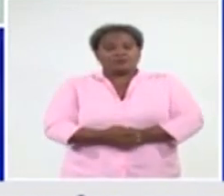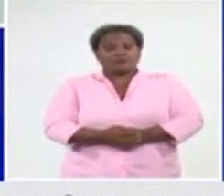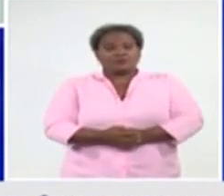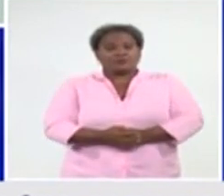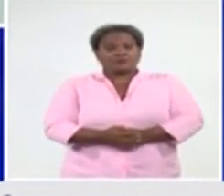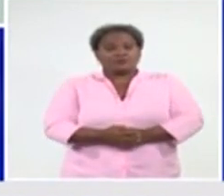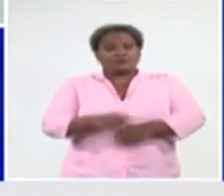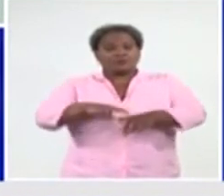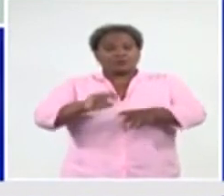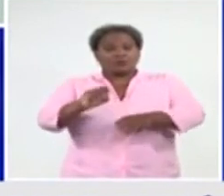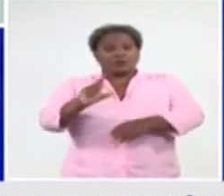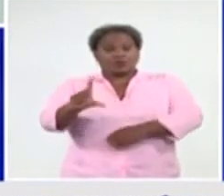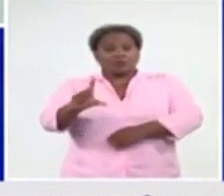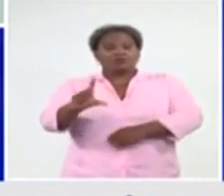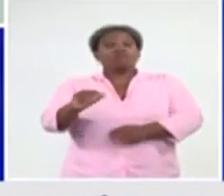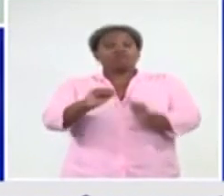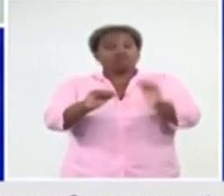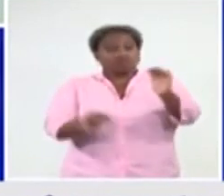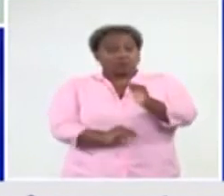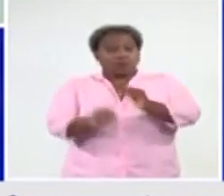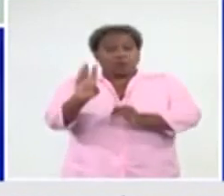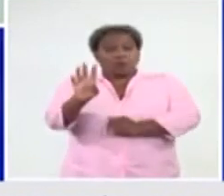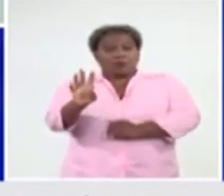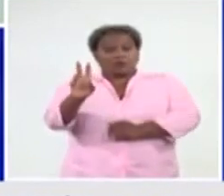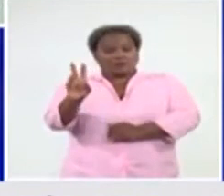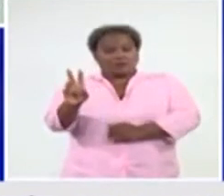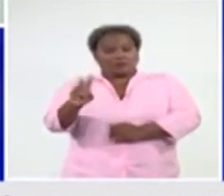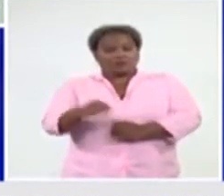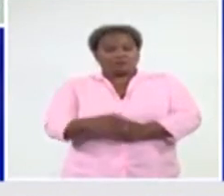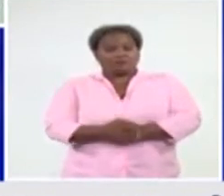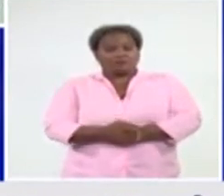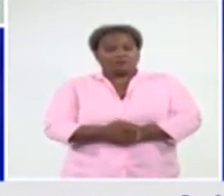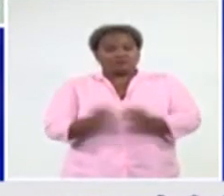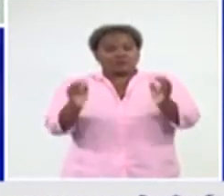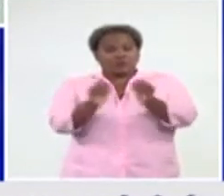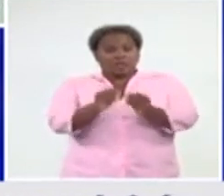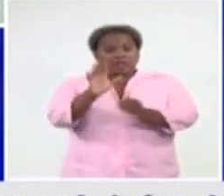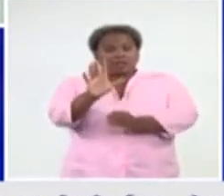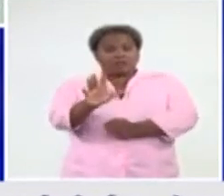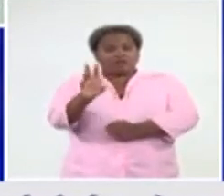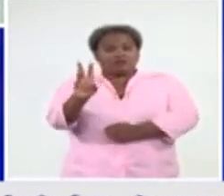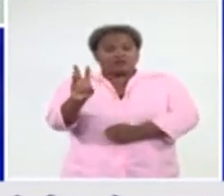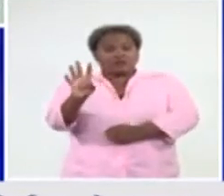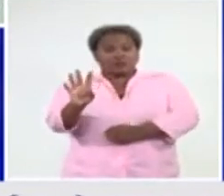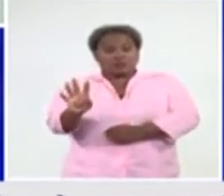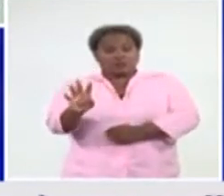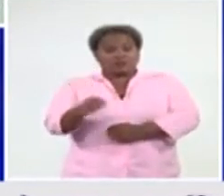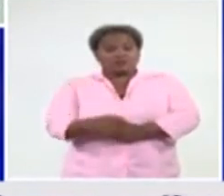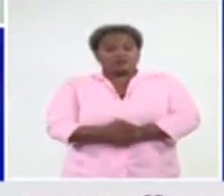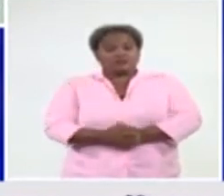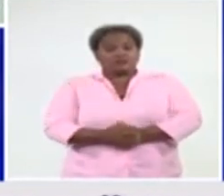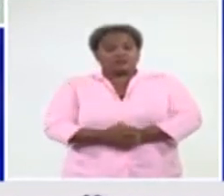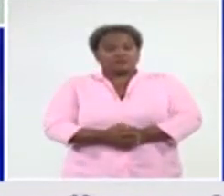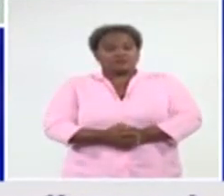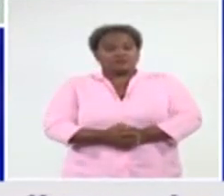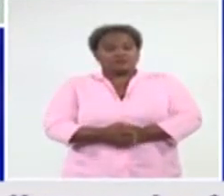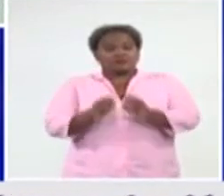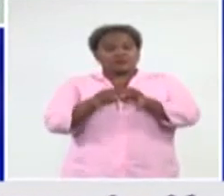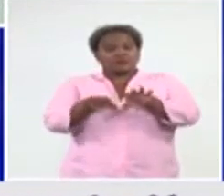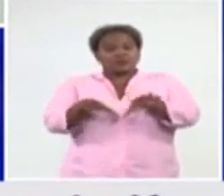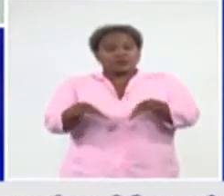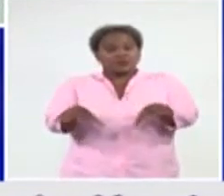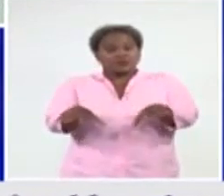Holguín logra disminuir 42 menos, 534 en total, dispersión